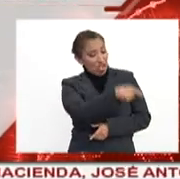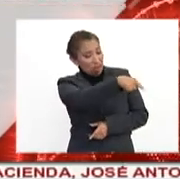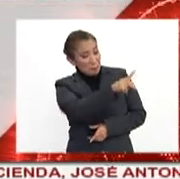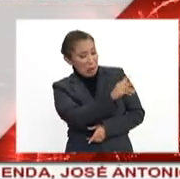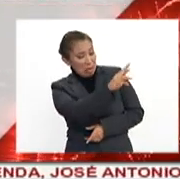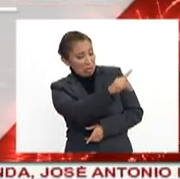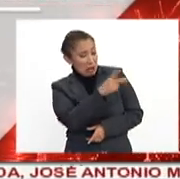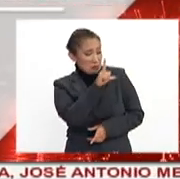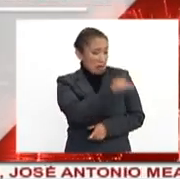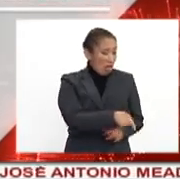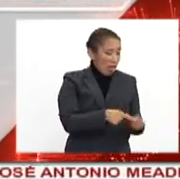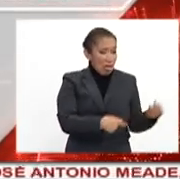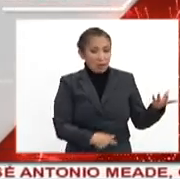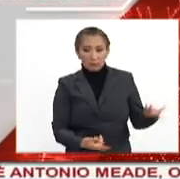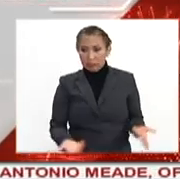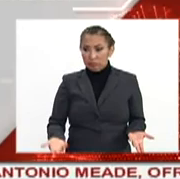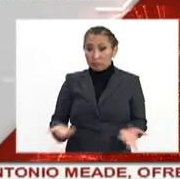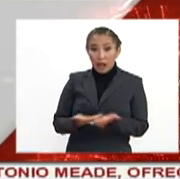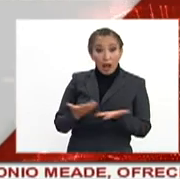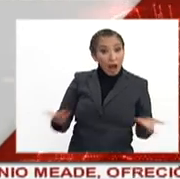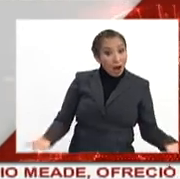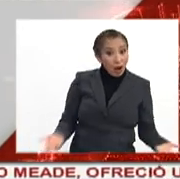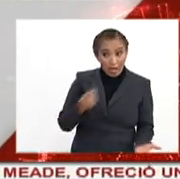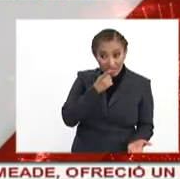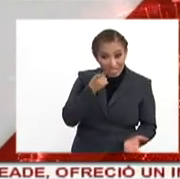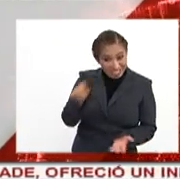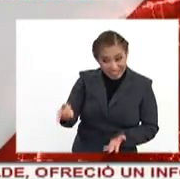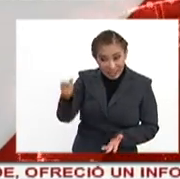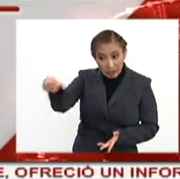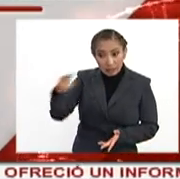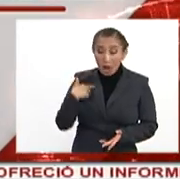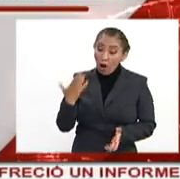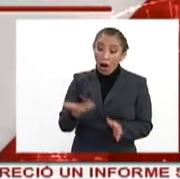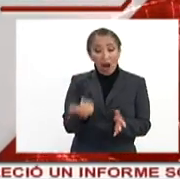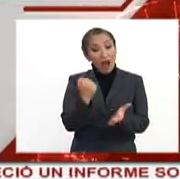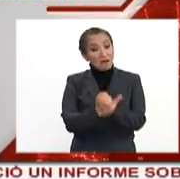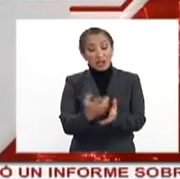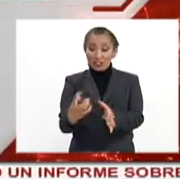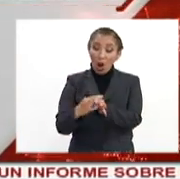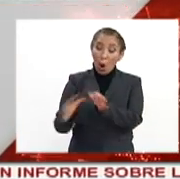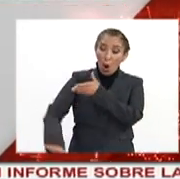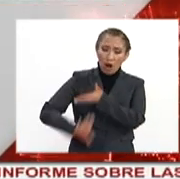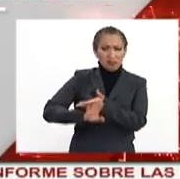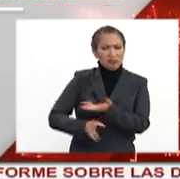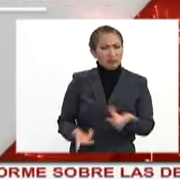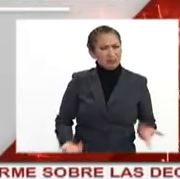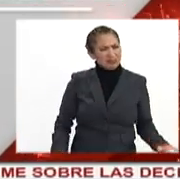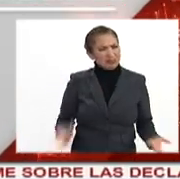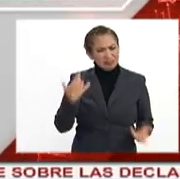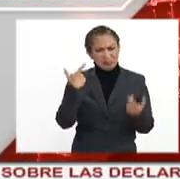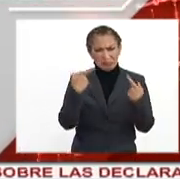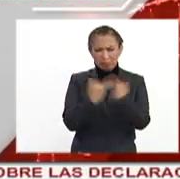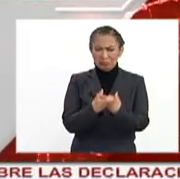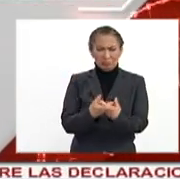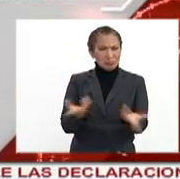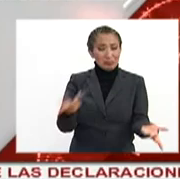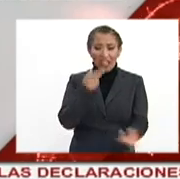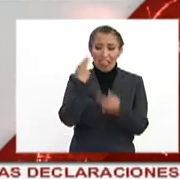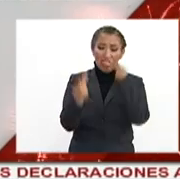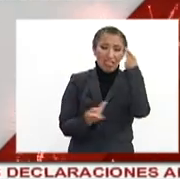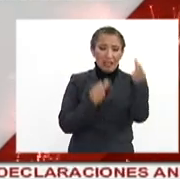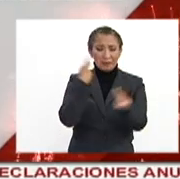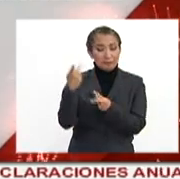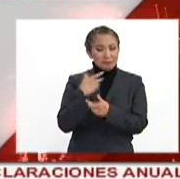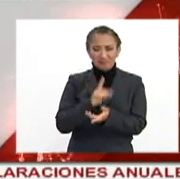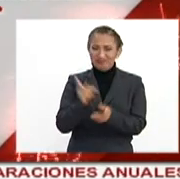minimizarnos, etcétera. Pero ahorita eso de que o están conmigo o están contra mí, creo que son